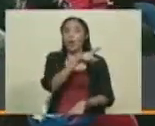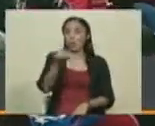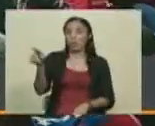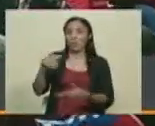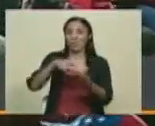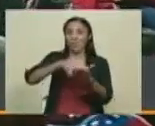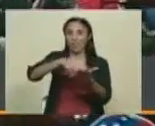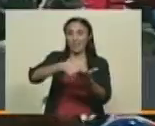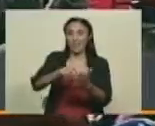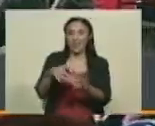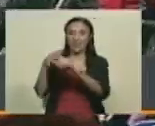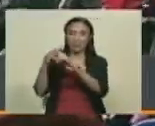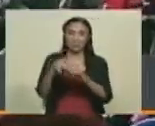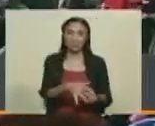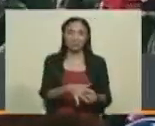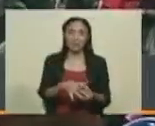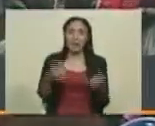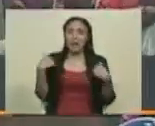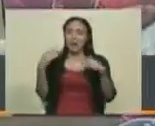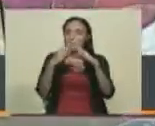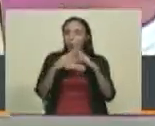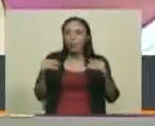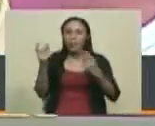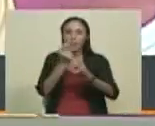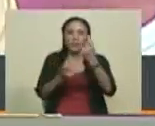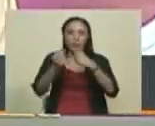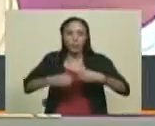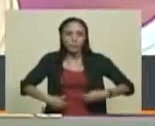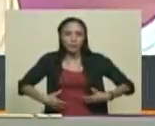fueteando y toda la riqueza estuviera al servicio